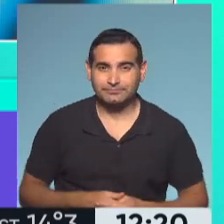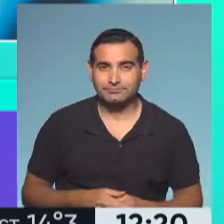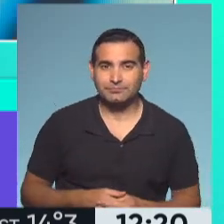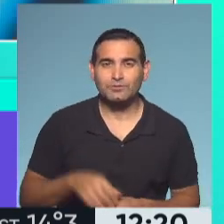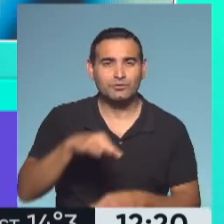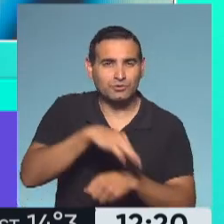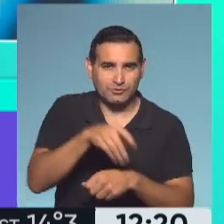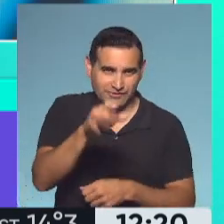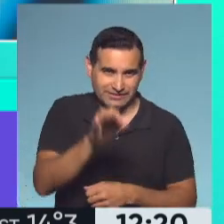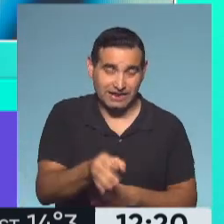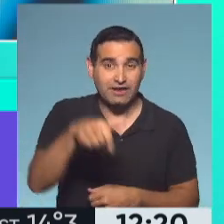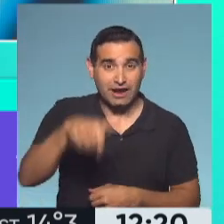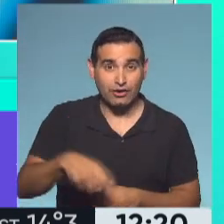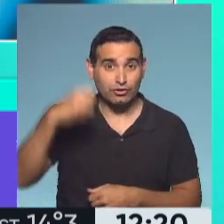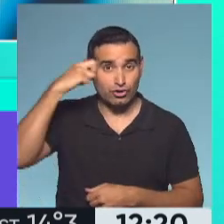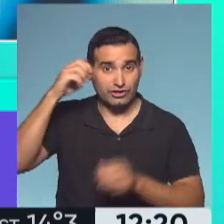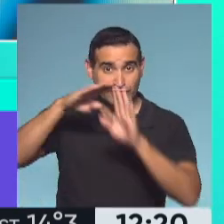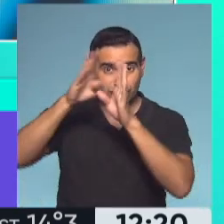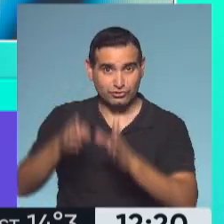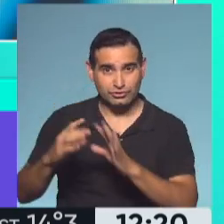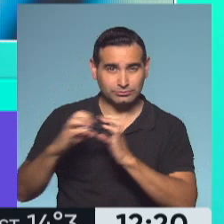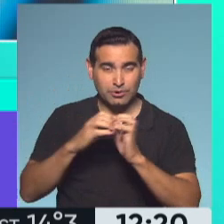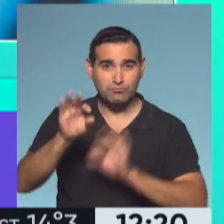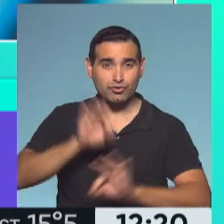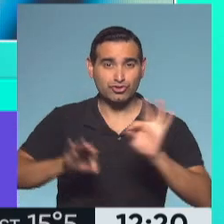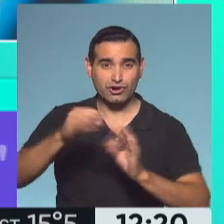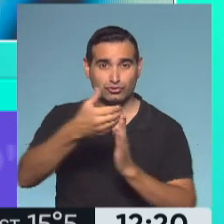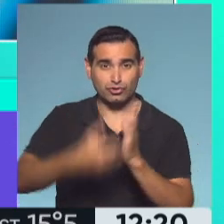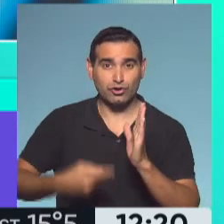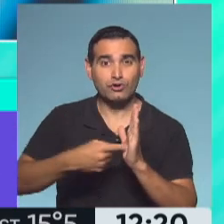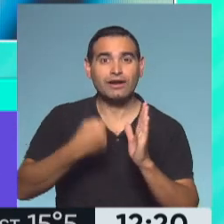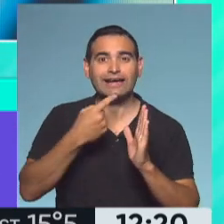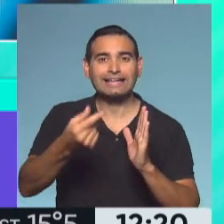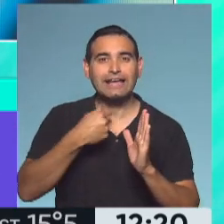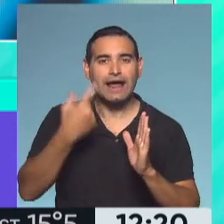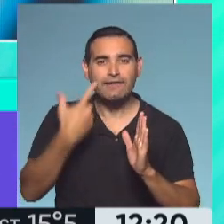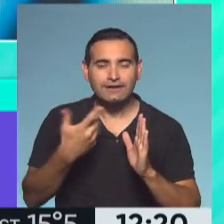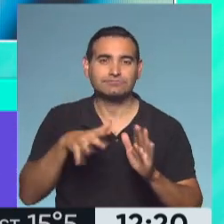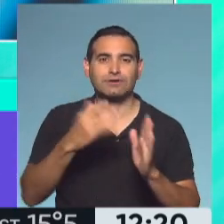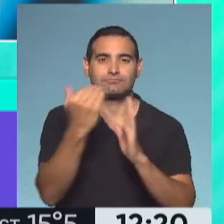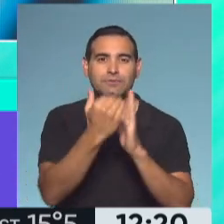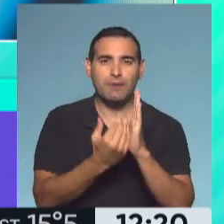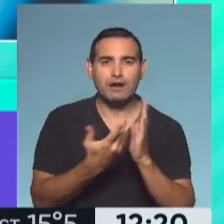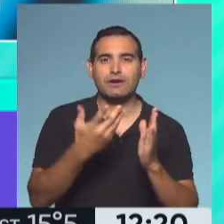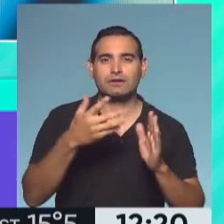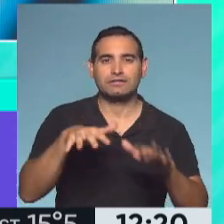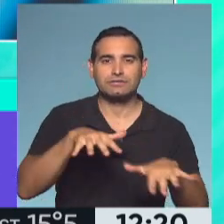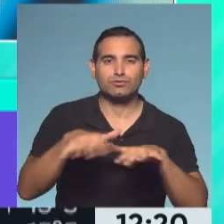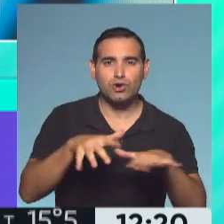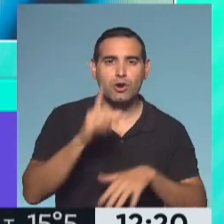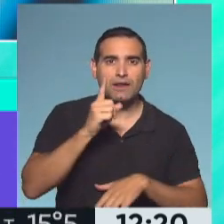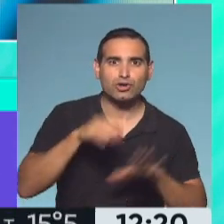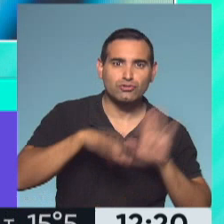que se está empezando a debatir en el Congreso Nacional un proyecto de ley para establecer un semáforo sanitario. No le pido una opinión política, pero